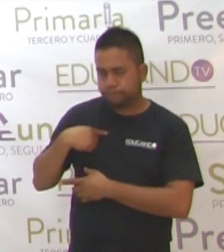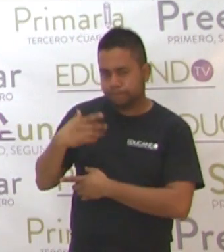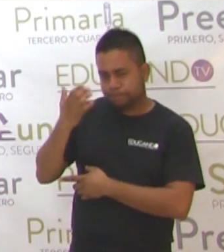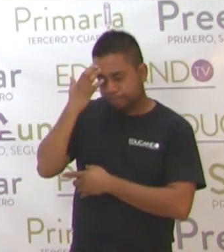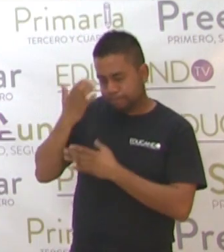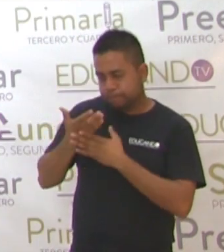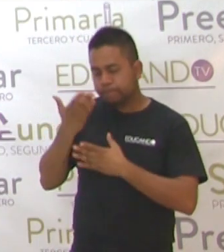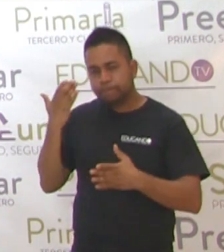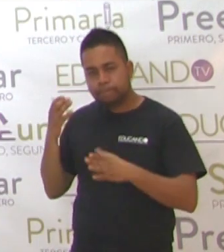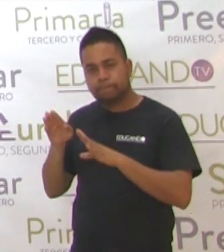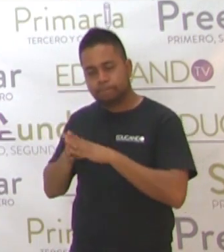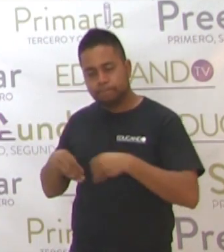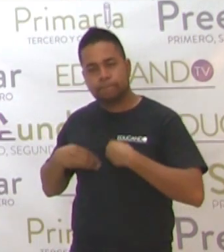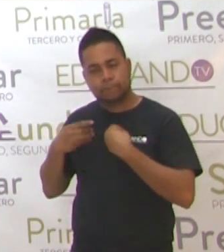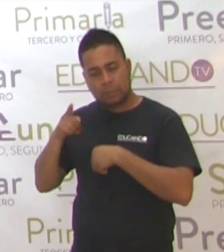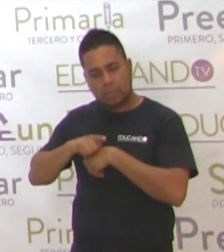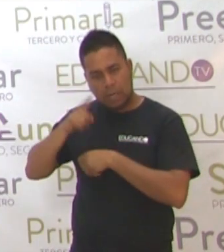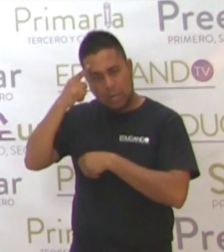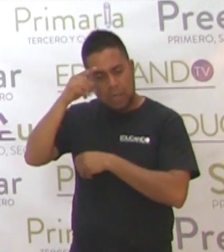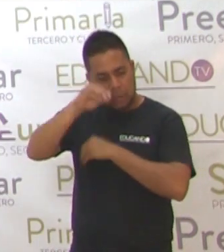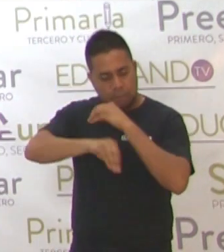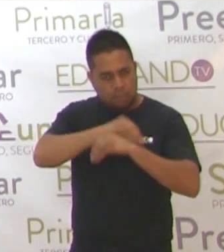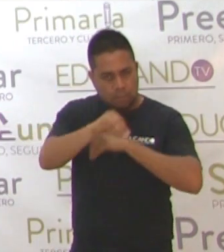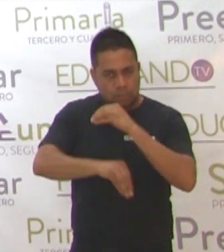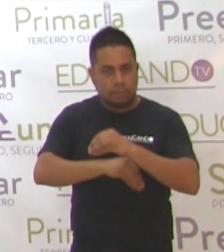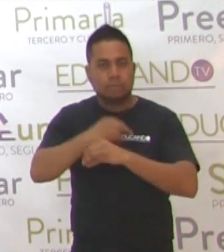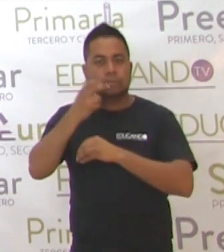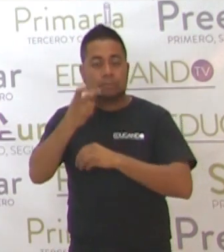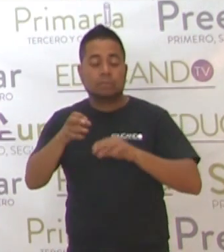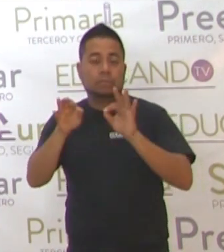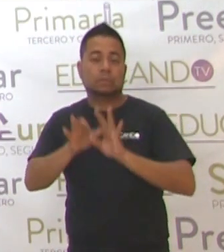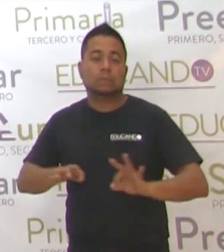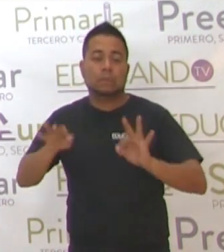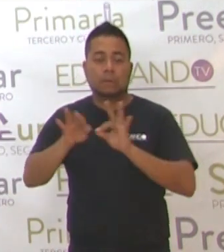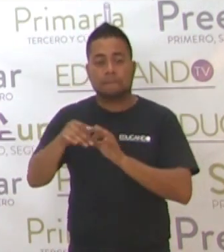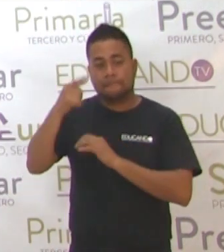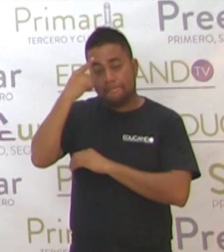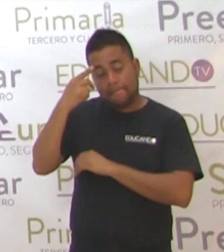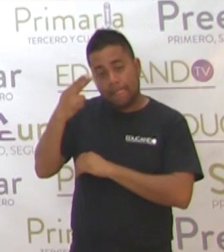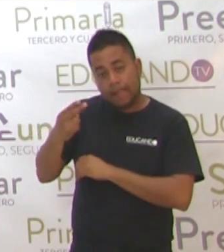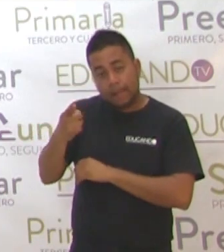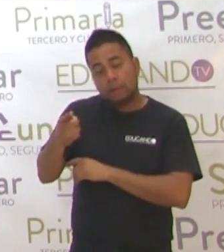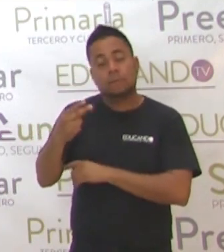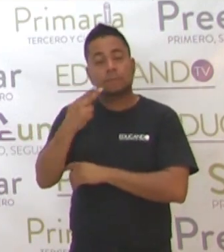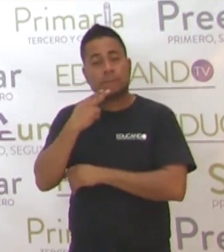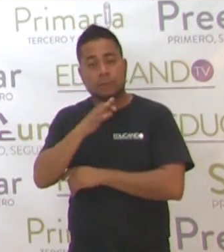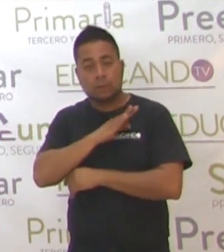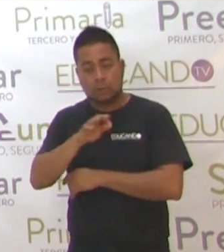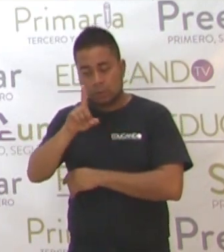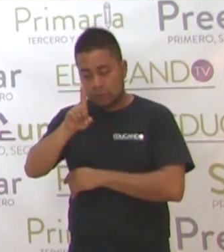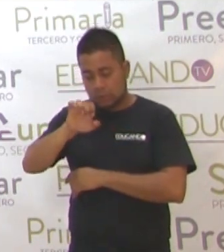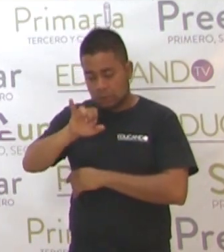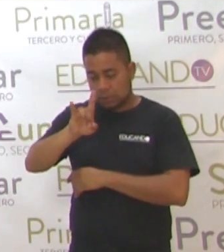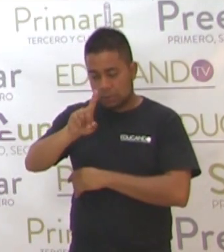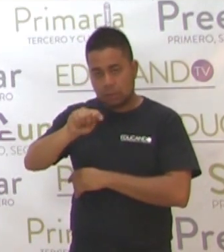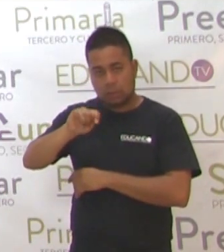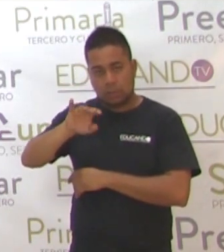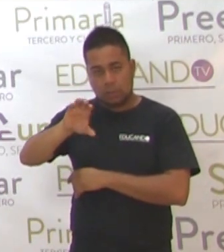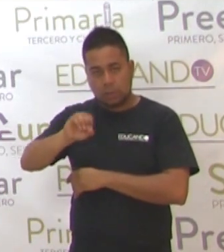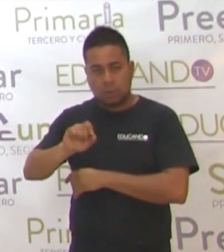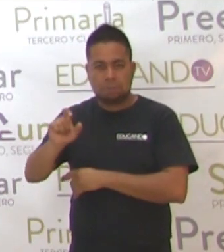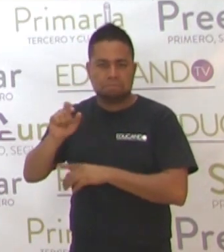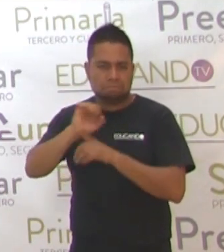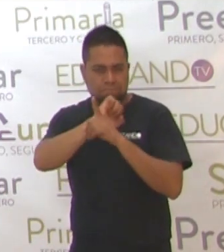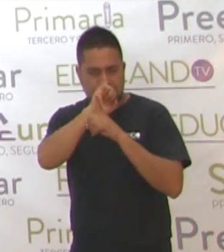parte de nuestra vida eso va a hacer que tú puedas utilizarlos de isis en diferentes situaciones al